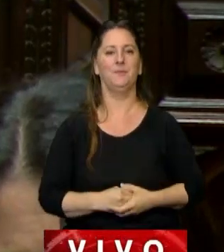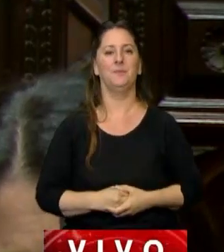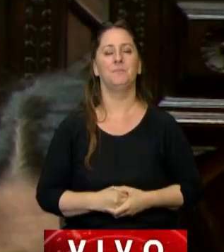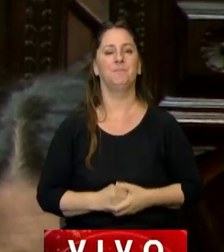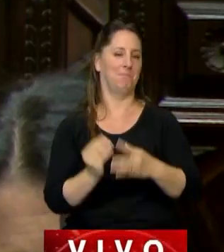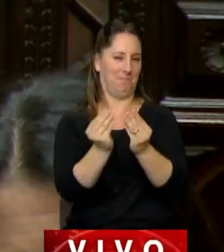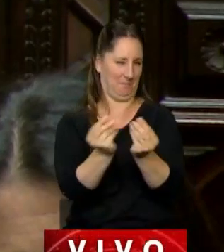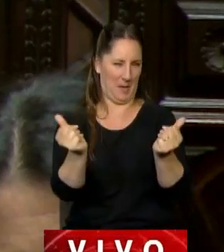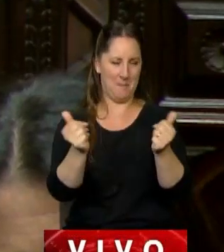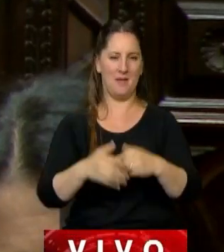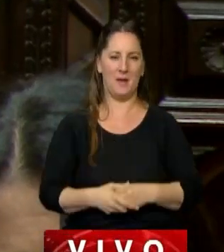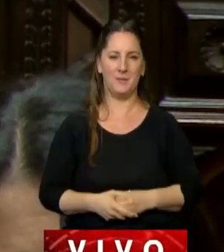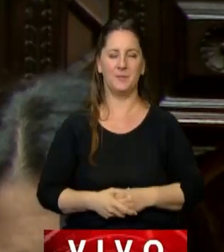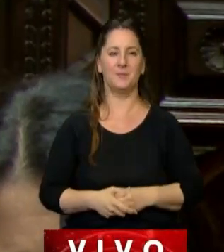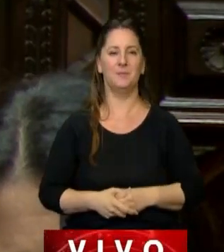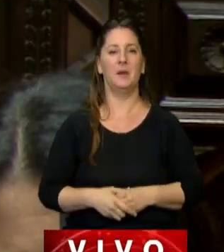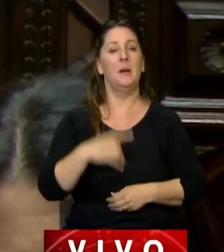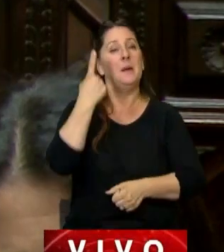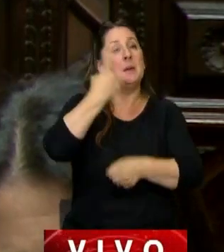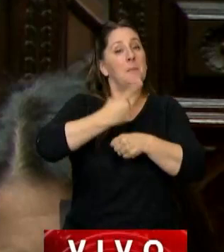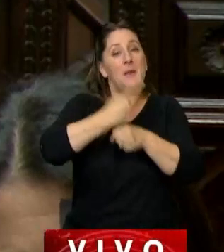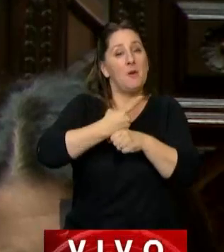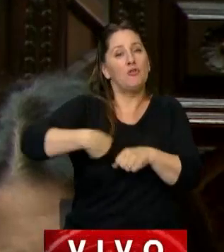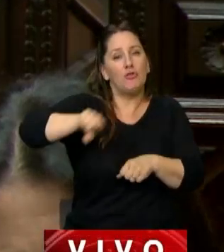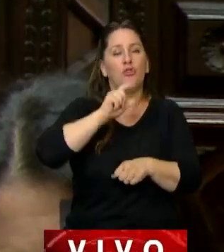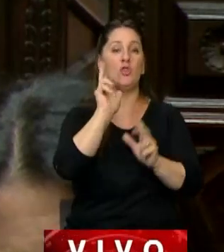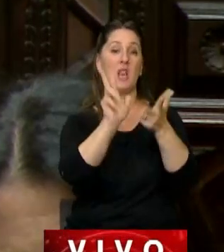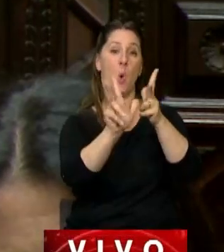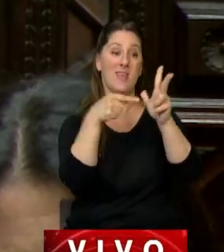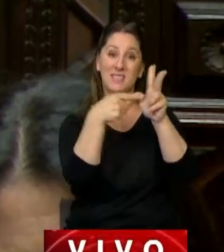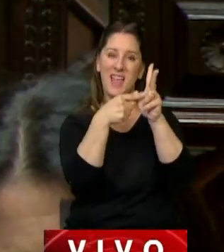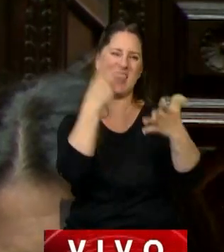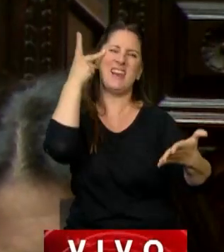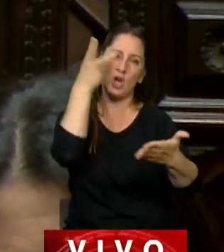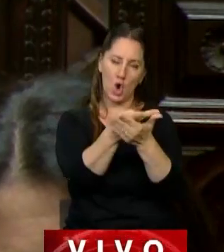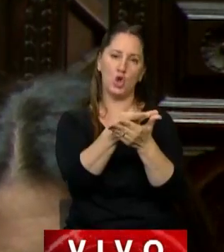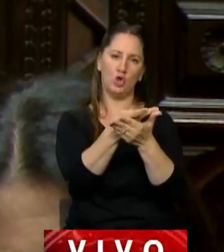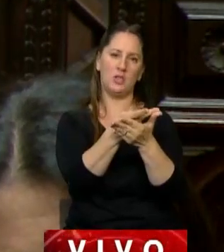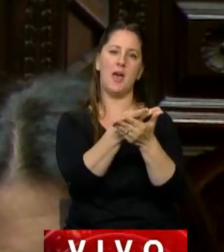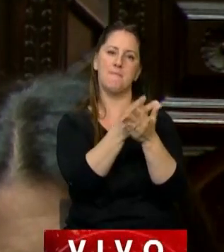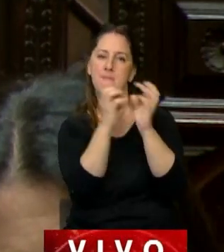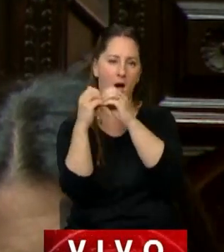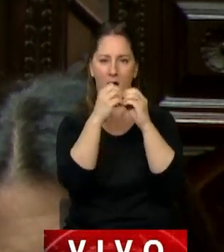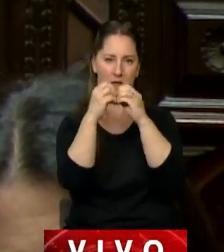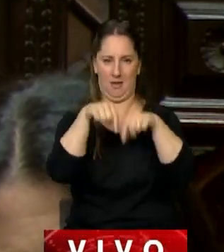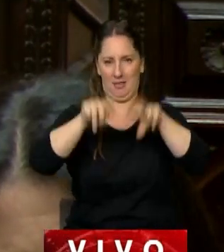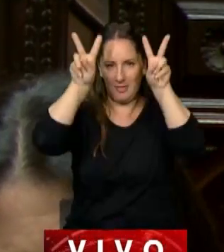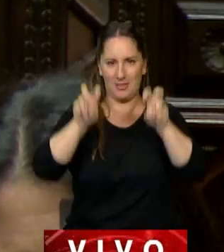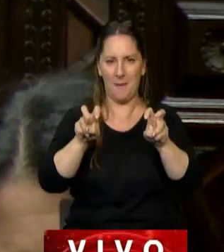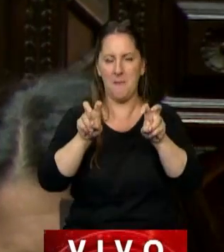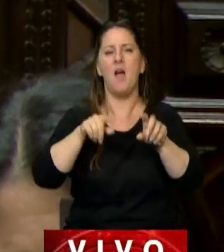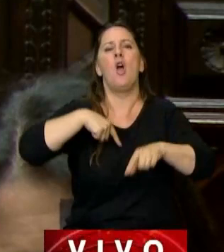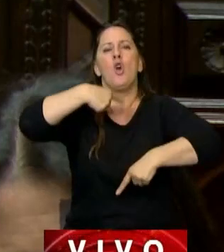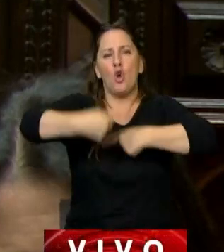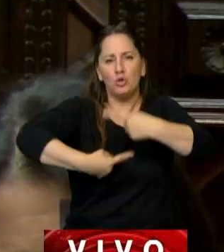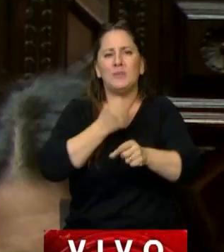para terminar, creo que primero tenemos que reconocer la lengua de señas para poder legislar en esta materia y para seguir